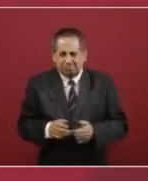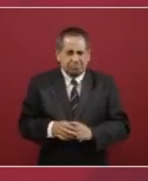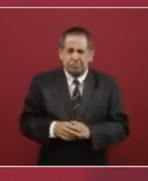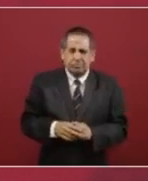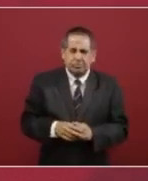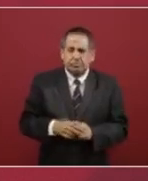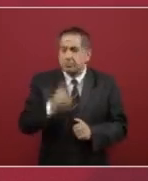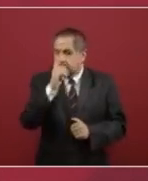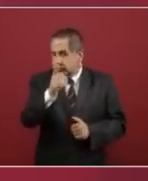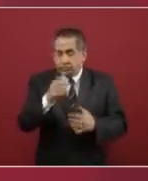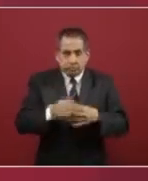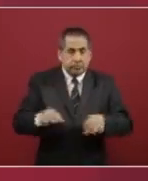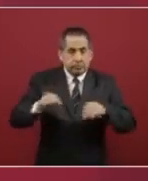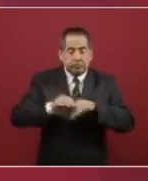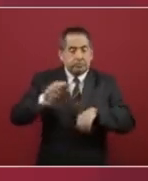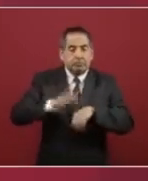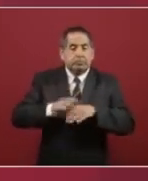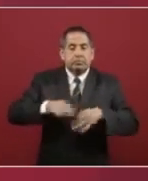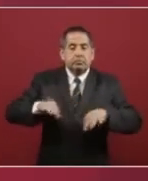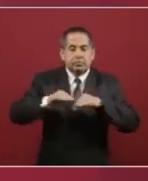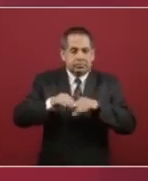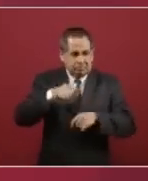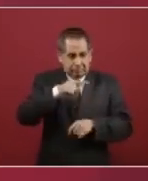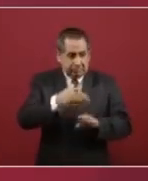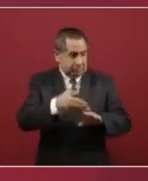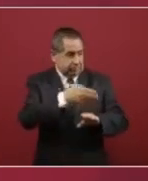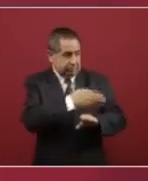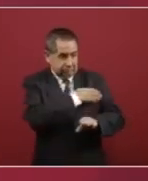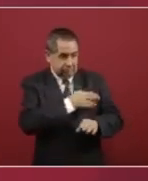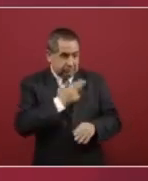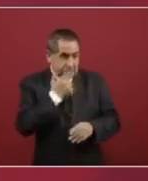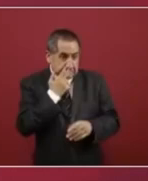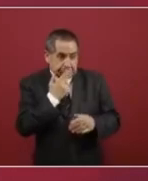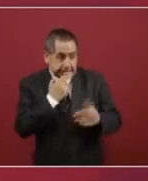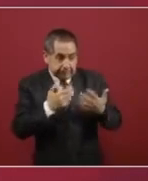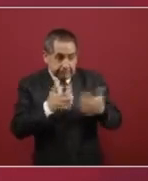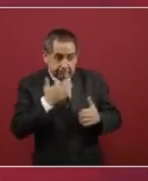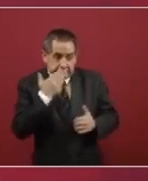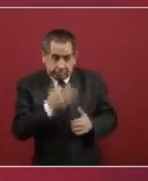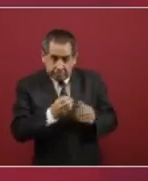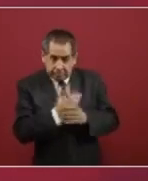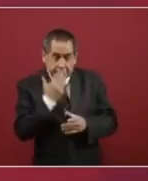Pero lo más importante, ¿ha funcionado?